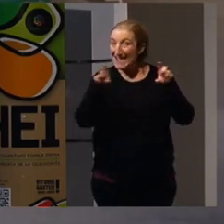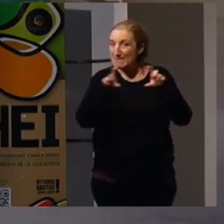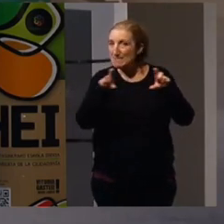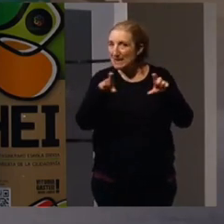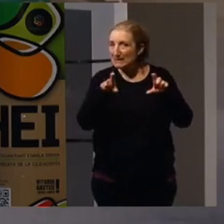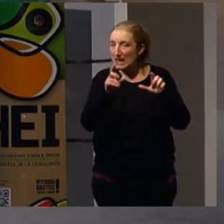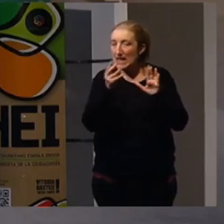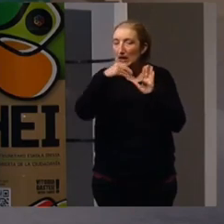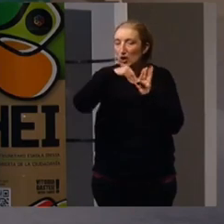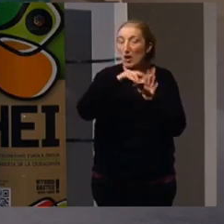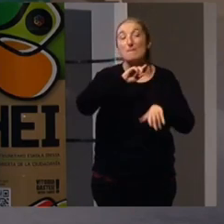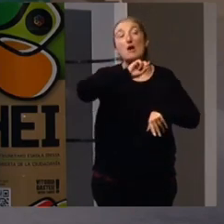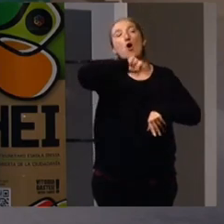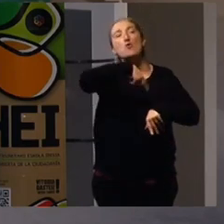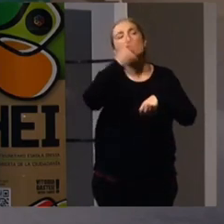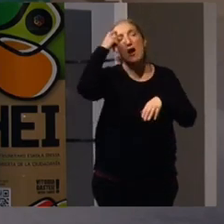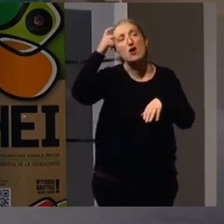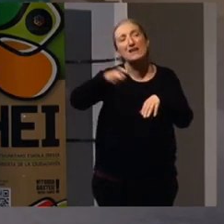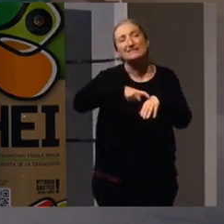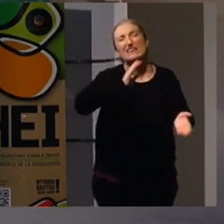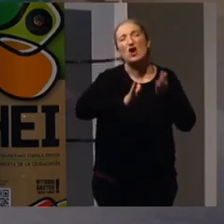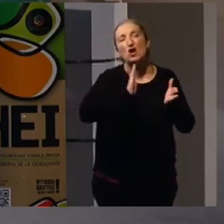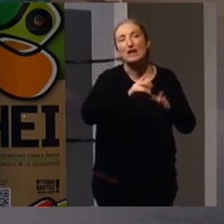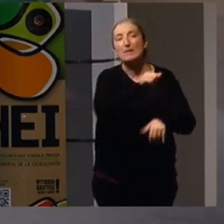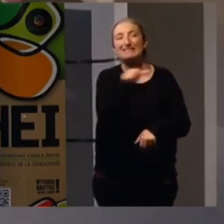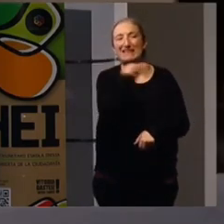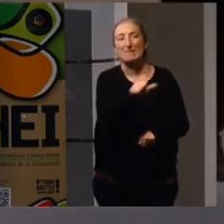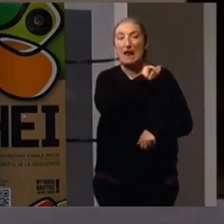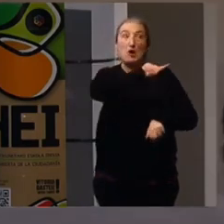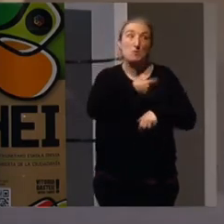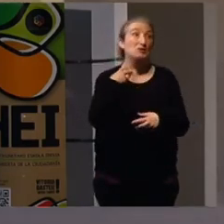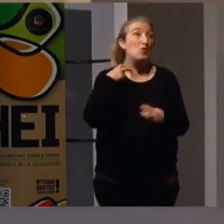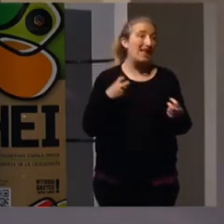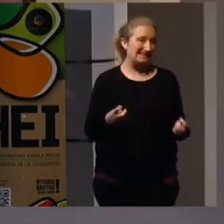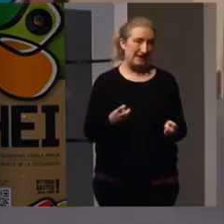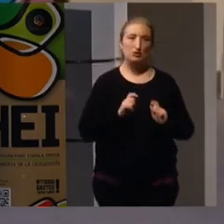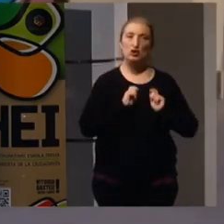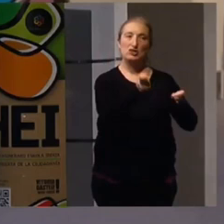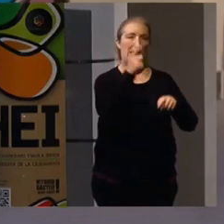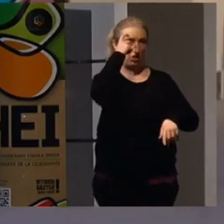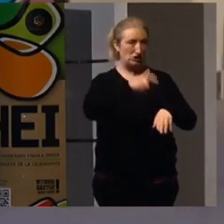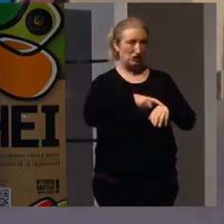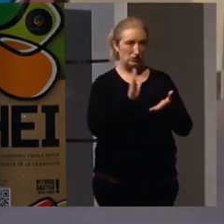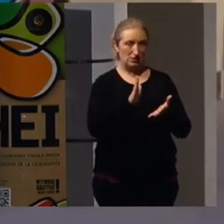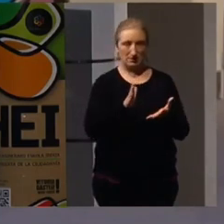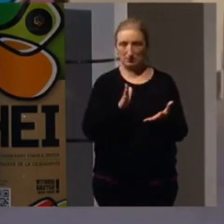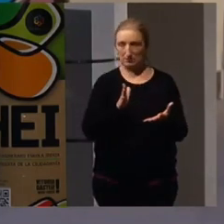incluyen, no, pero te vamos a poner una hora de psicoterapia semanal. Porque ¿cómo vas a estar muy estresado? Y es